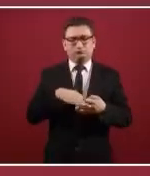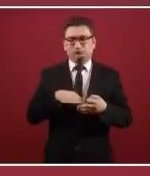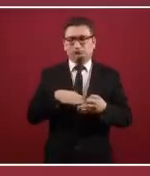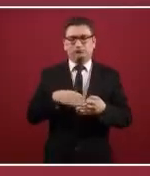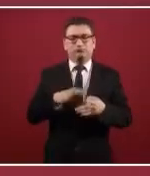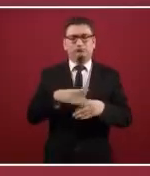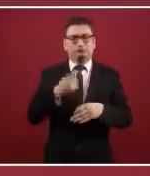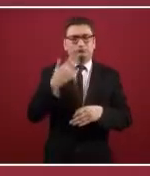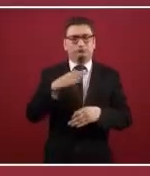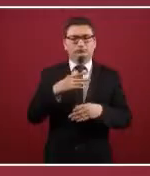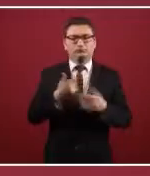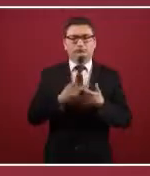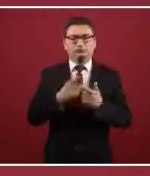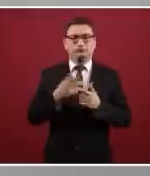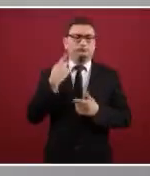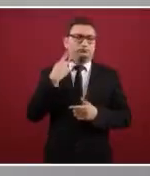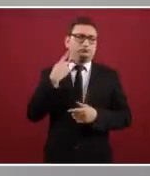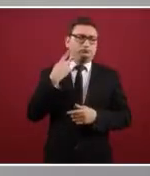porque la política